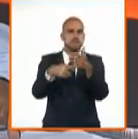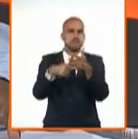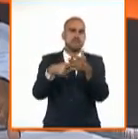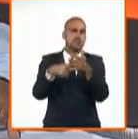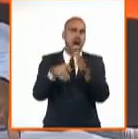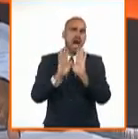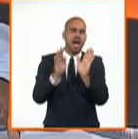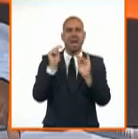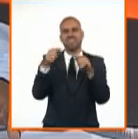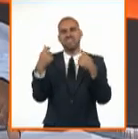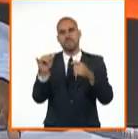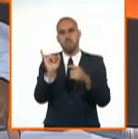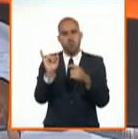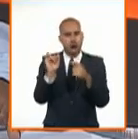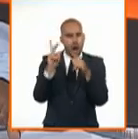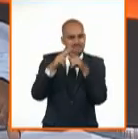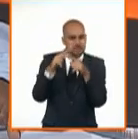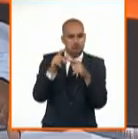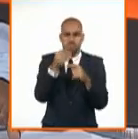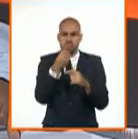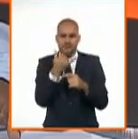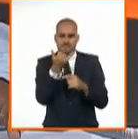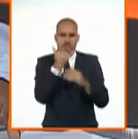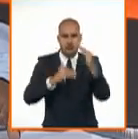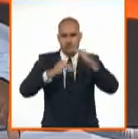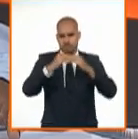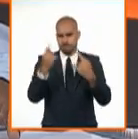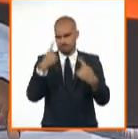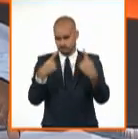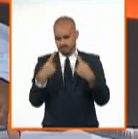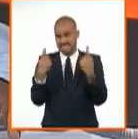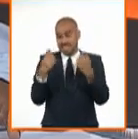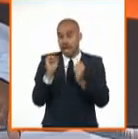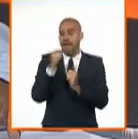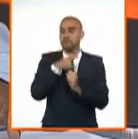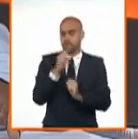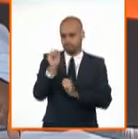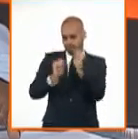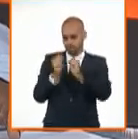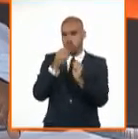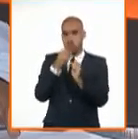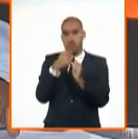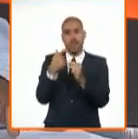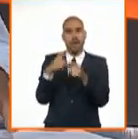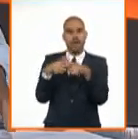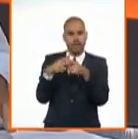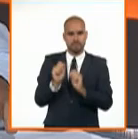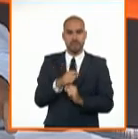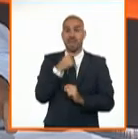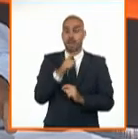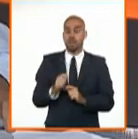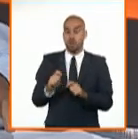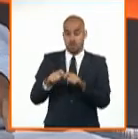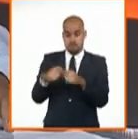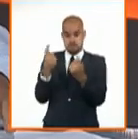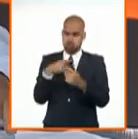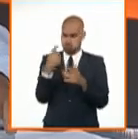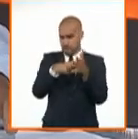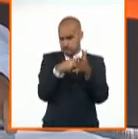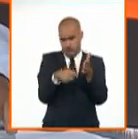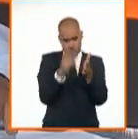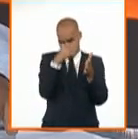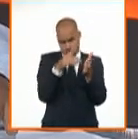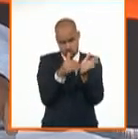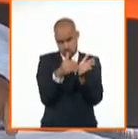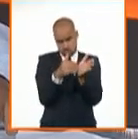también se planifica una potencia que se requiere para realizar los mantenimientos y la avería aunque no se planifica exactamente